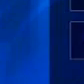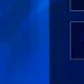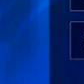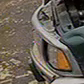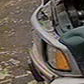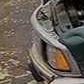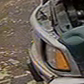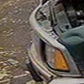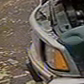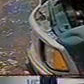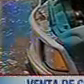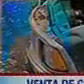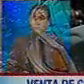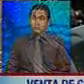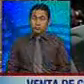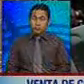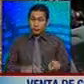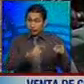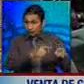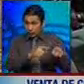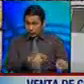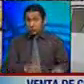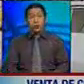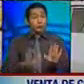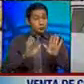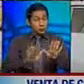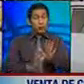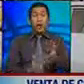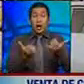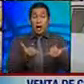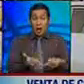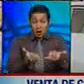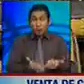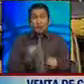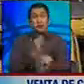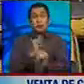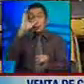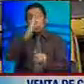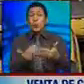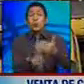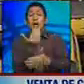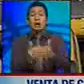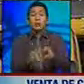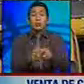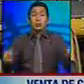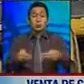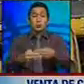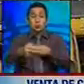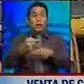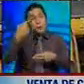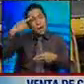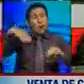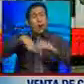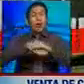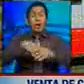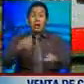$560.000. Sin embargo, este procedimiento no detendrá la búsqueda de otros terrenos de la provincia destinados a guardar los vehículos. Nosotros estamos a través de la